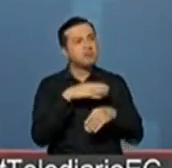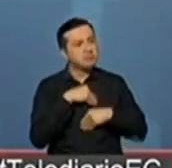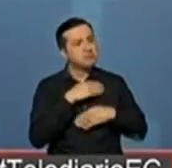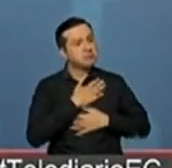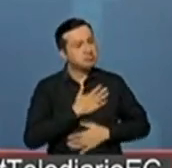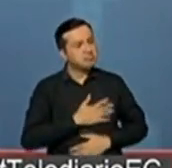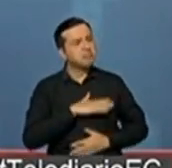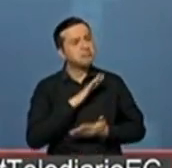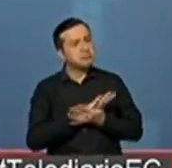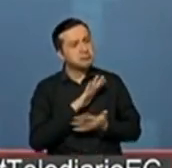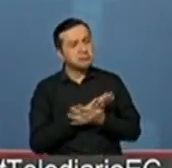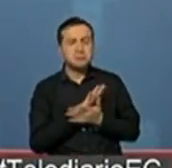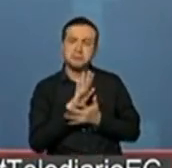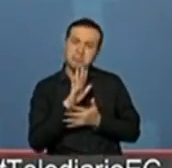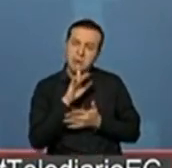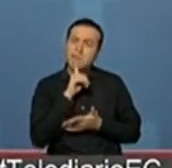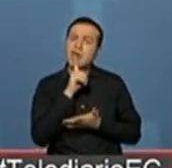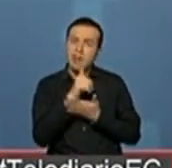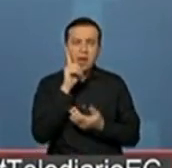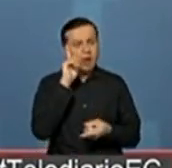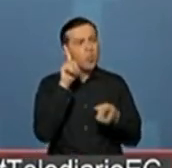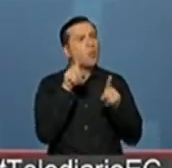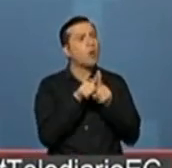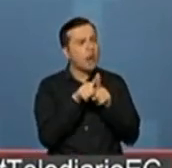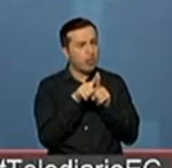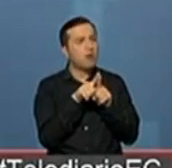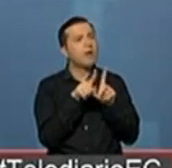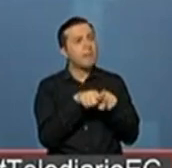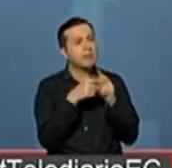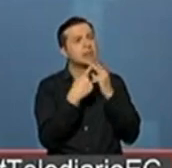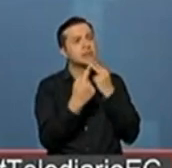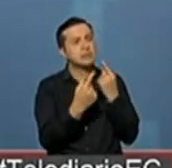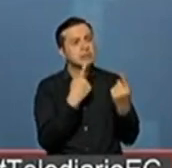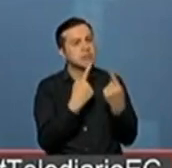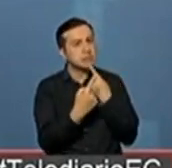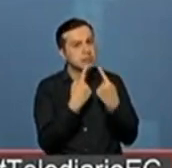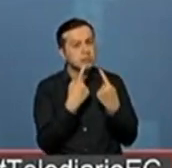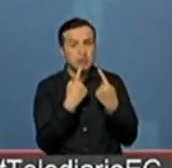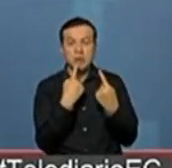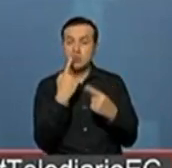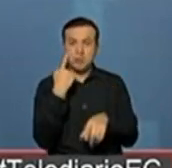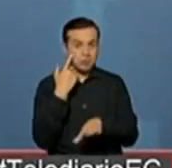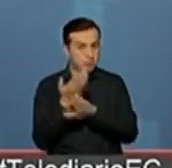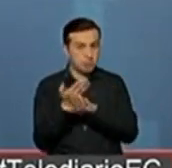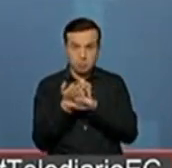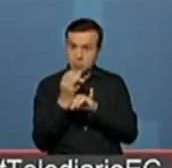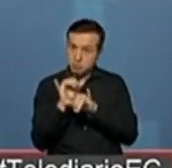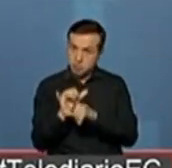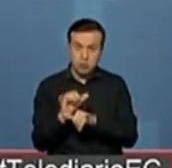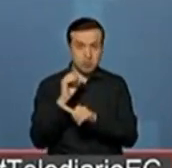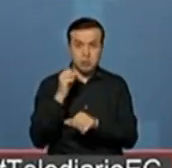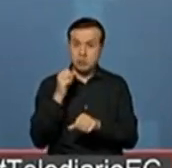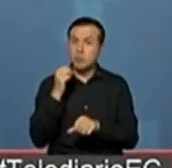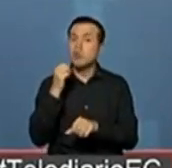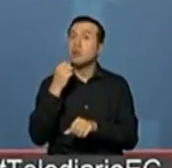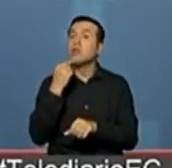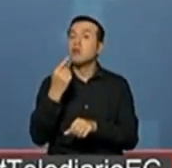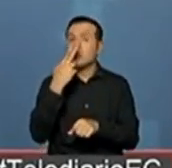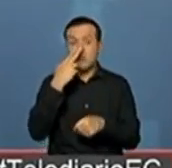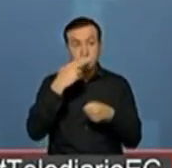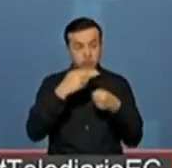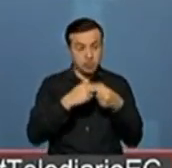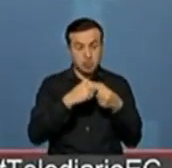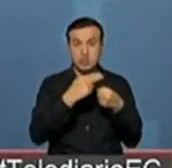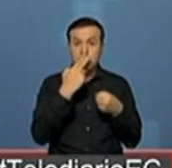se dio ciertas posiciones para iniciar el diálogo, pero mantuvo sus argumentos, es decir, defendió la eliminación del